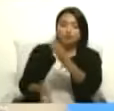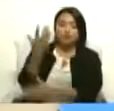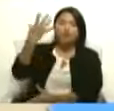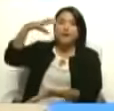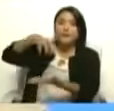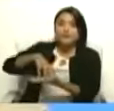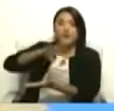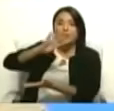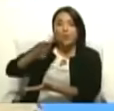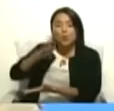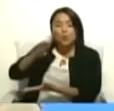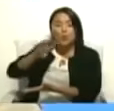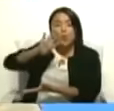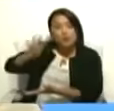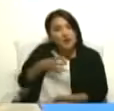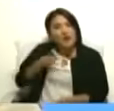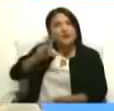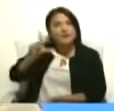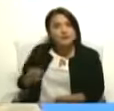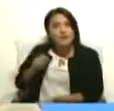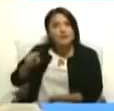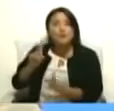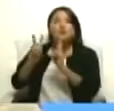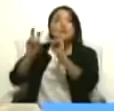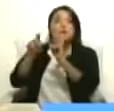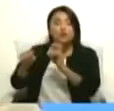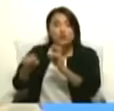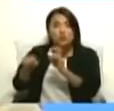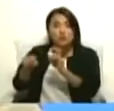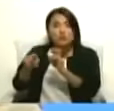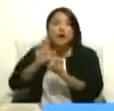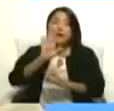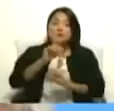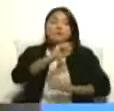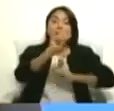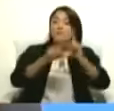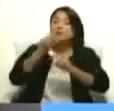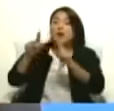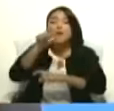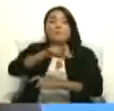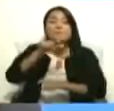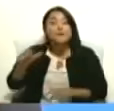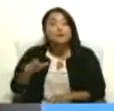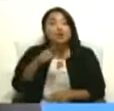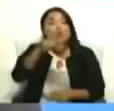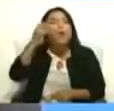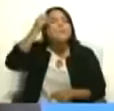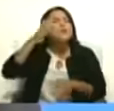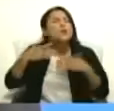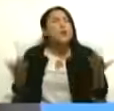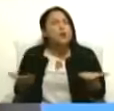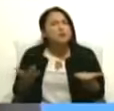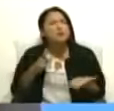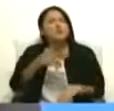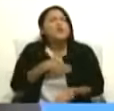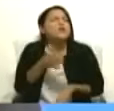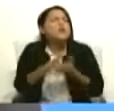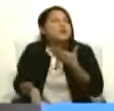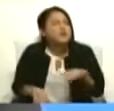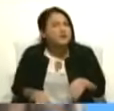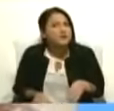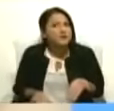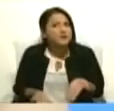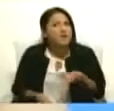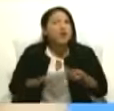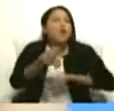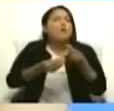del estado de la guayana sequa para eso son las elecciones para preguntarle a la gente cómo es qué es lo que tú quieres y cómo es que tú